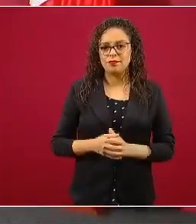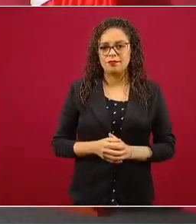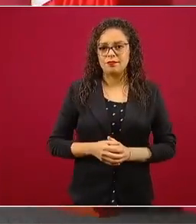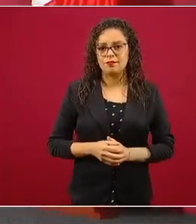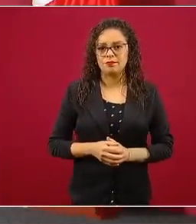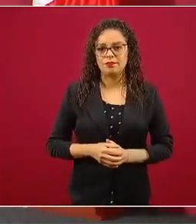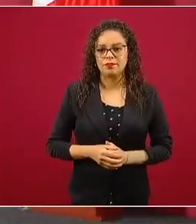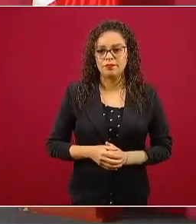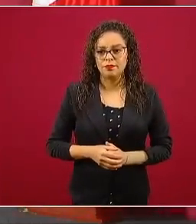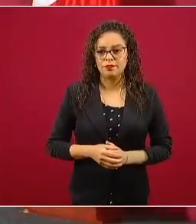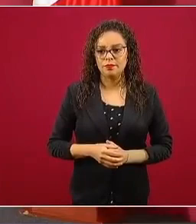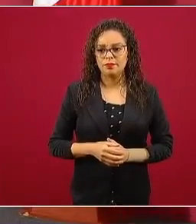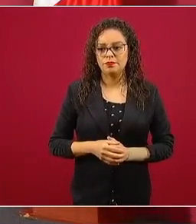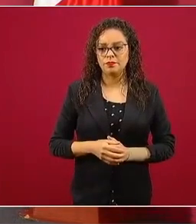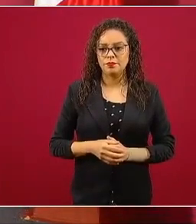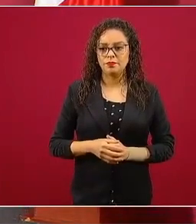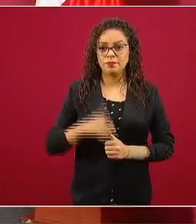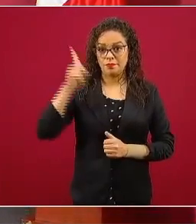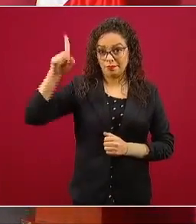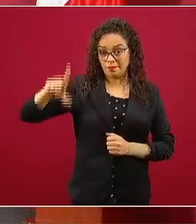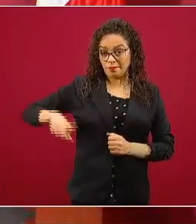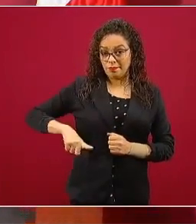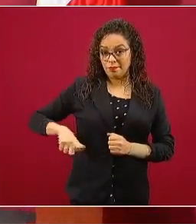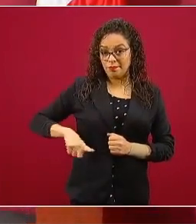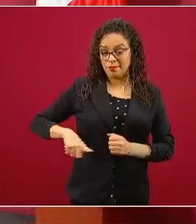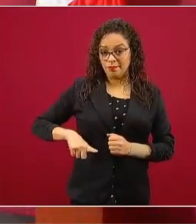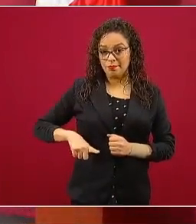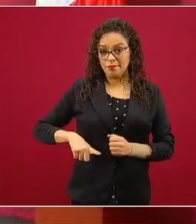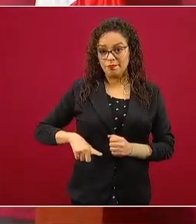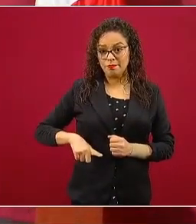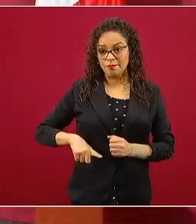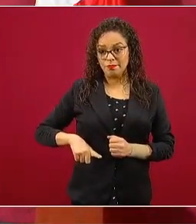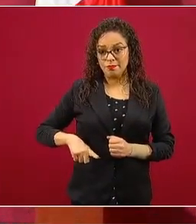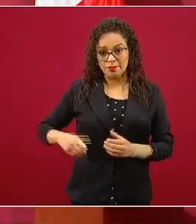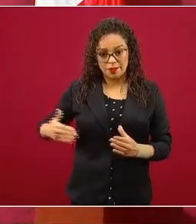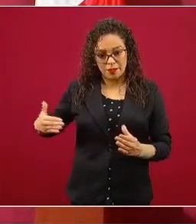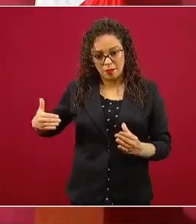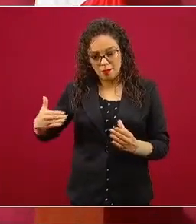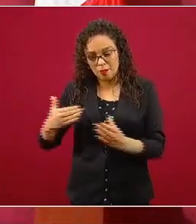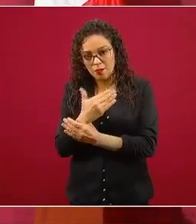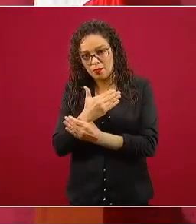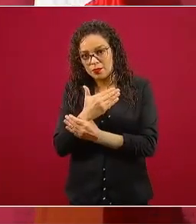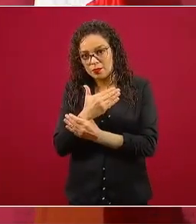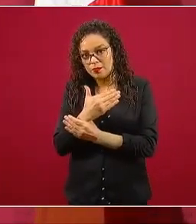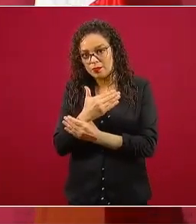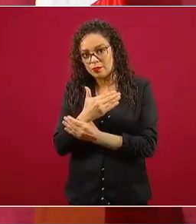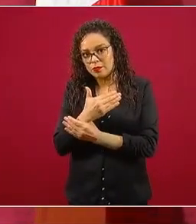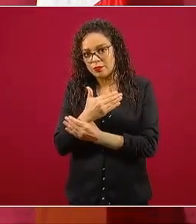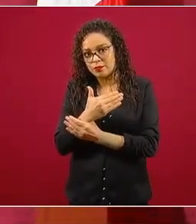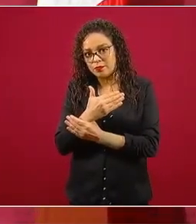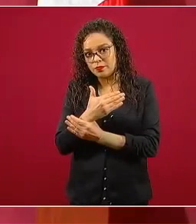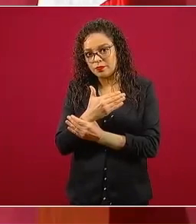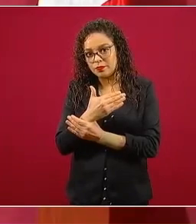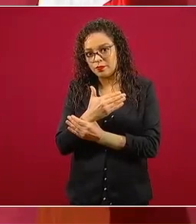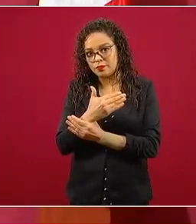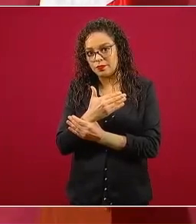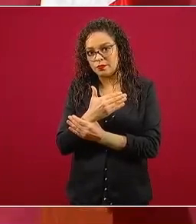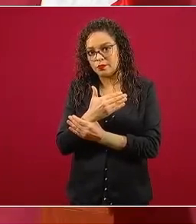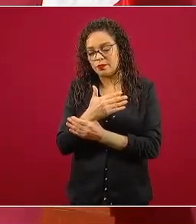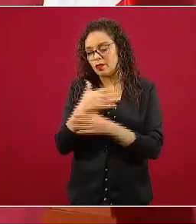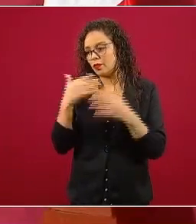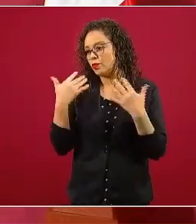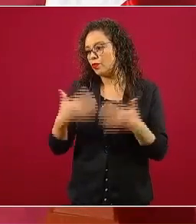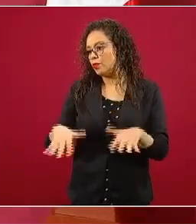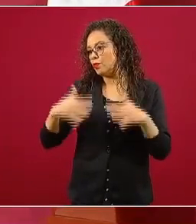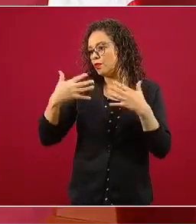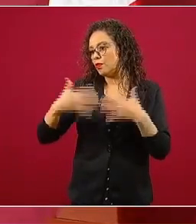Un gobierno que invade de esa manera, que